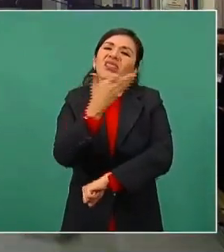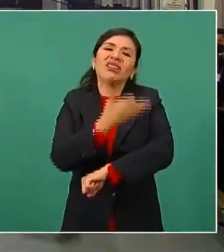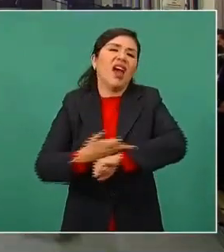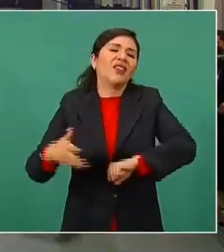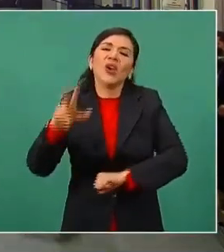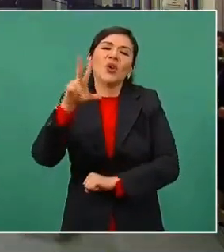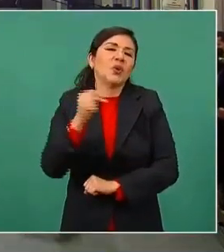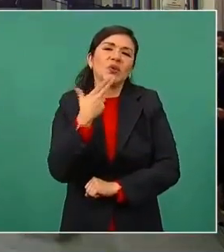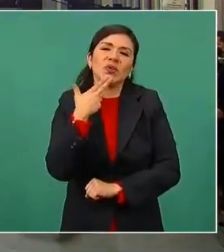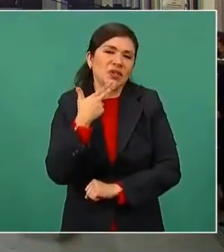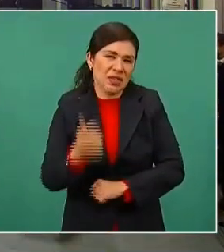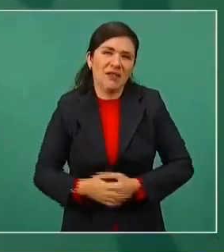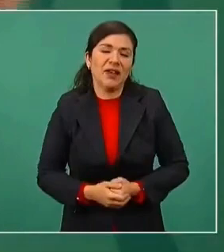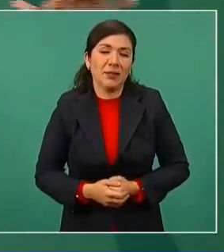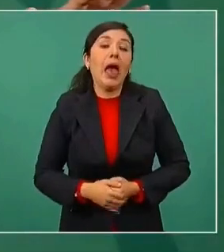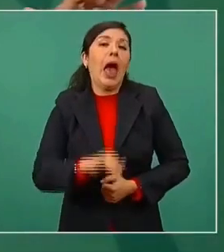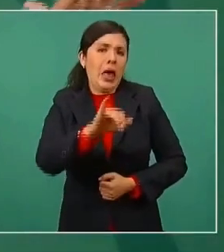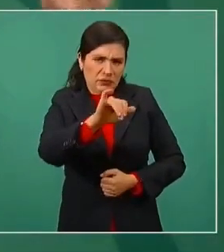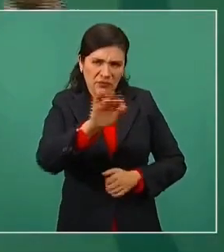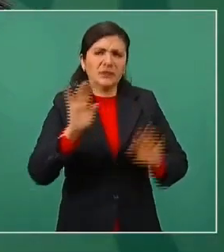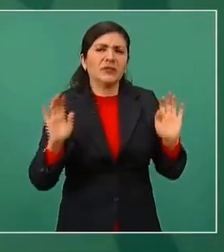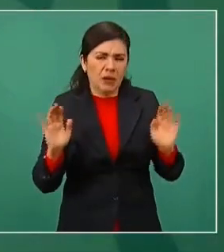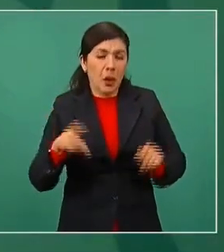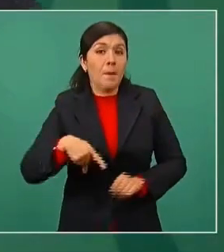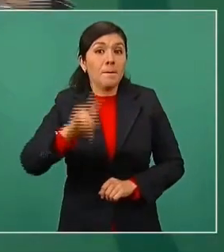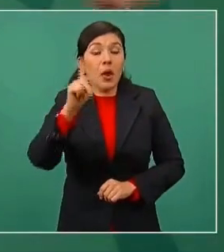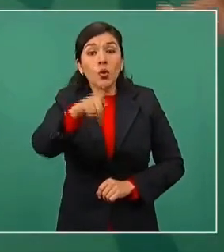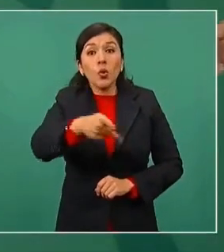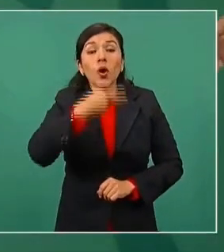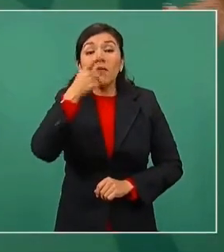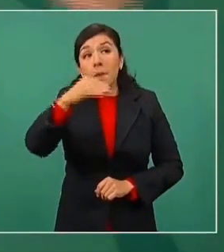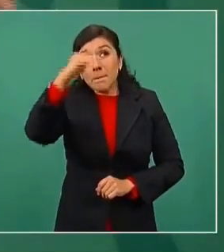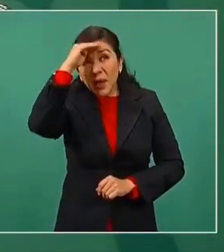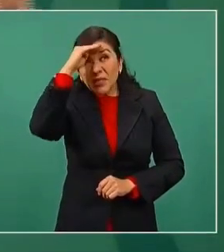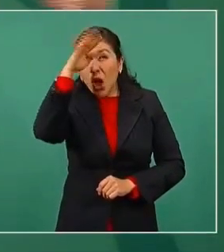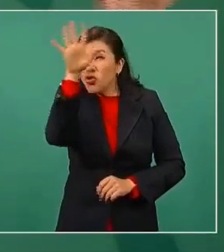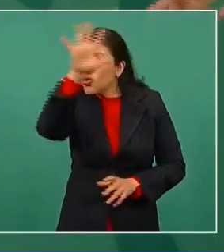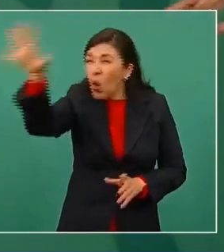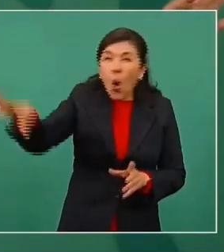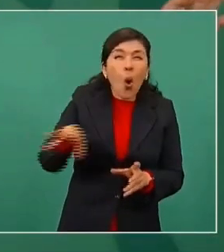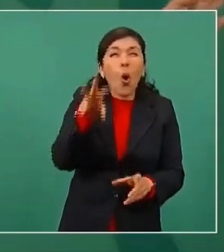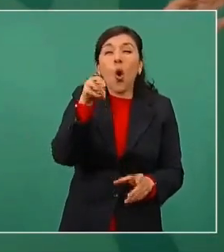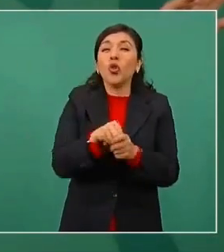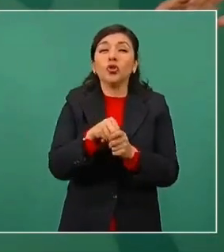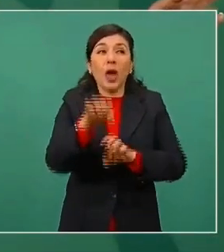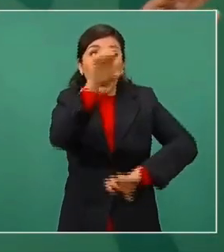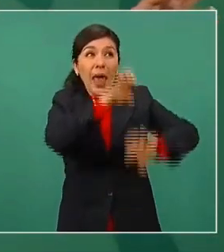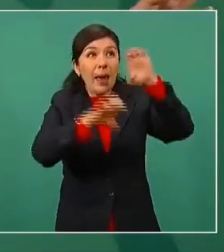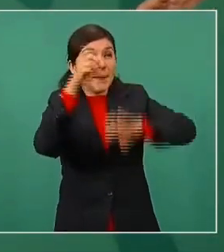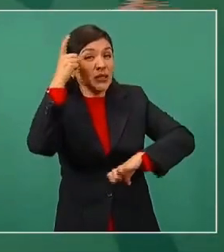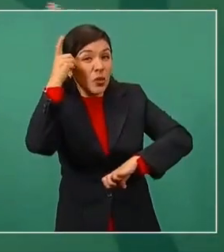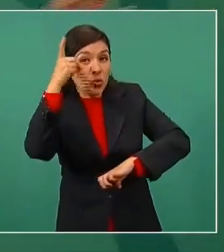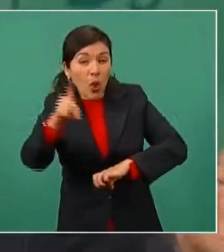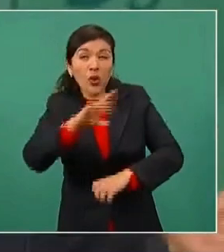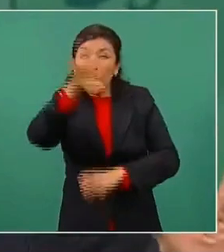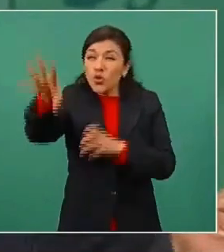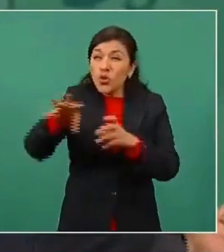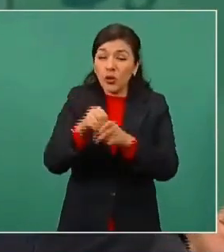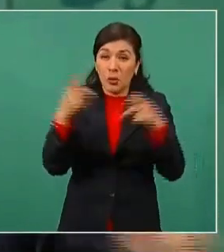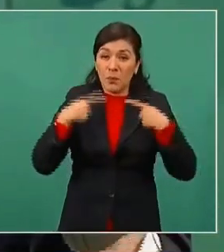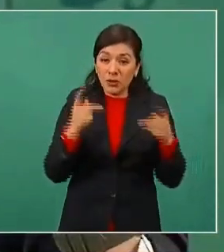decir esto, ¿no?, que no todos los empresarios ni todos los comerciantes, o sea, no quiero generalizar, ¿sí?,